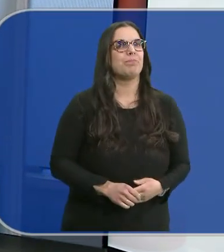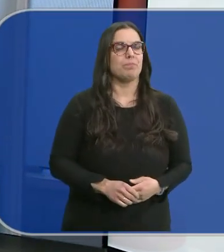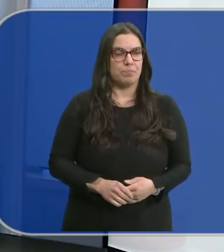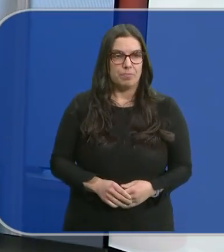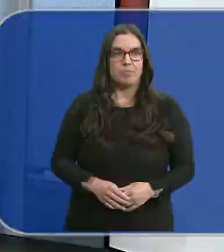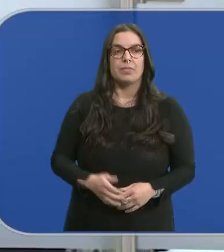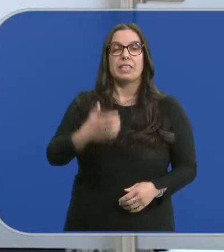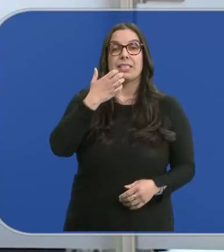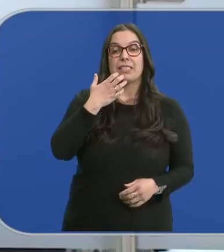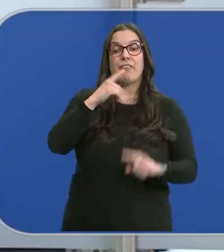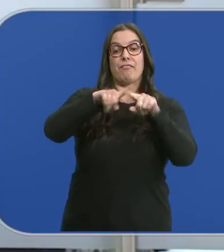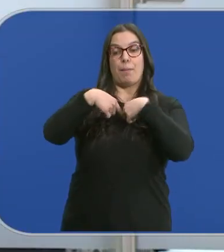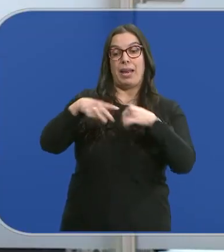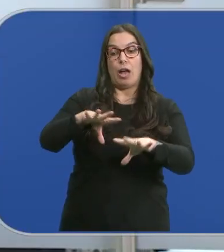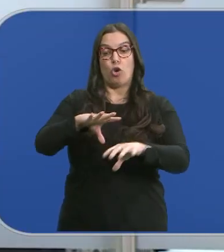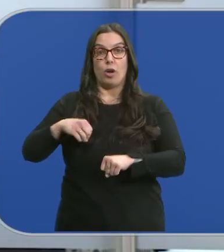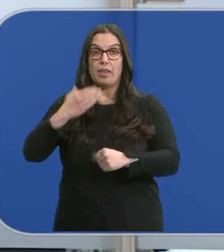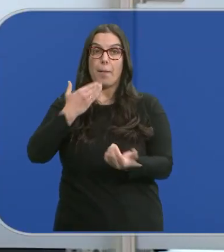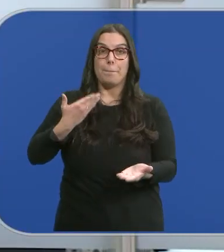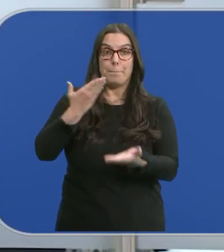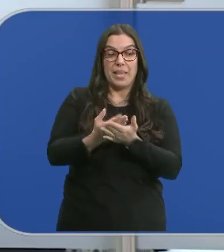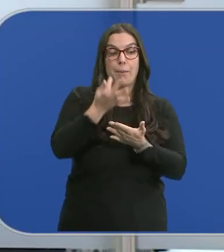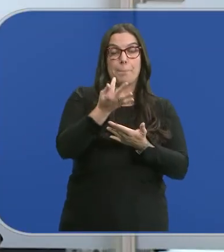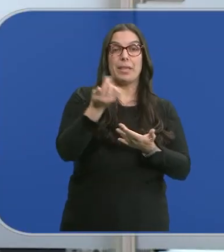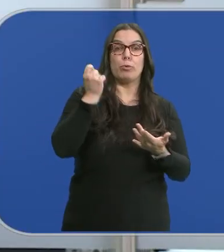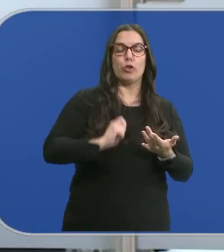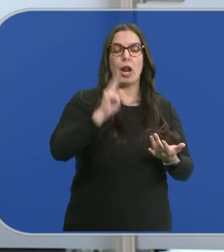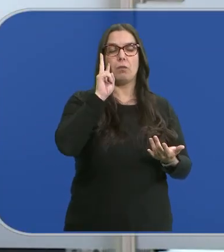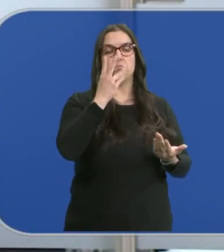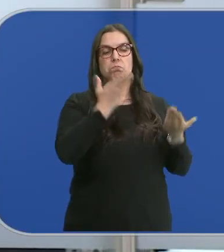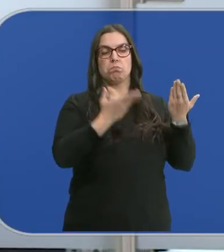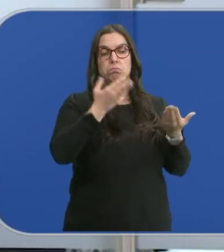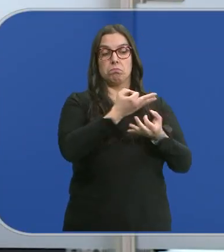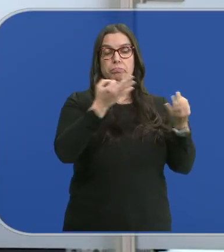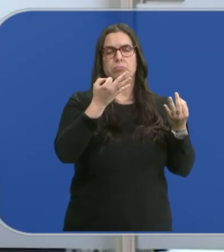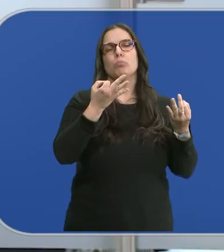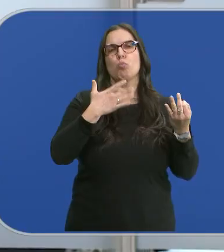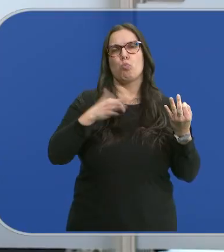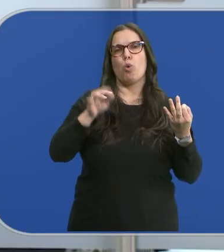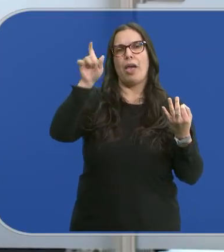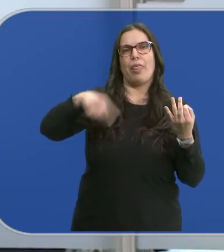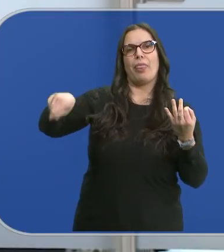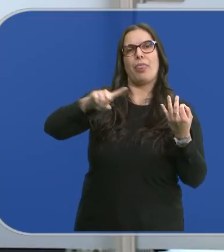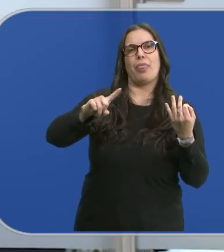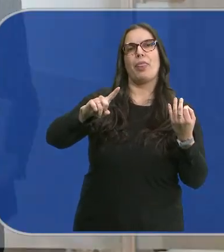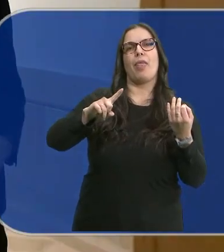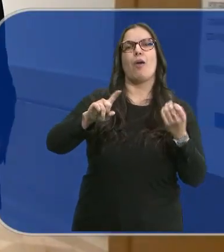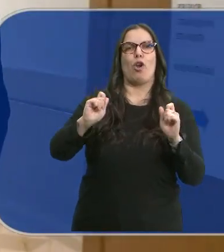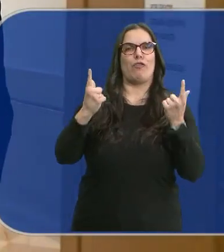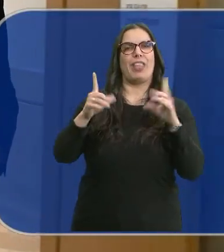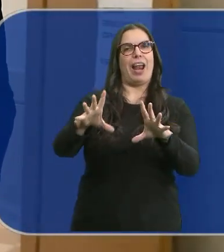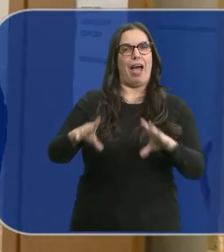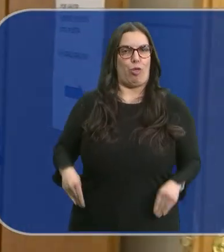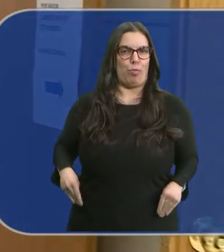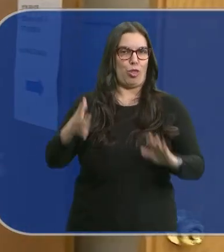Sí, cuando estas lo soliciten y lo estimen también los profesionales, se abre la posibilidad de que esas familias de acogida puedan adoptar